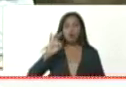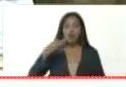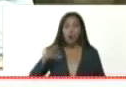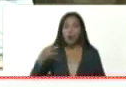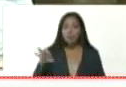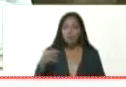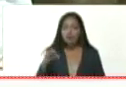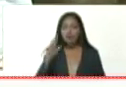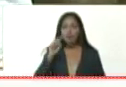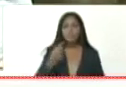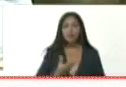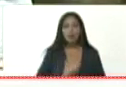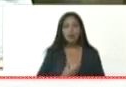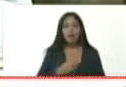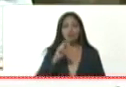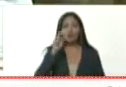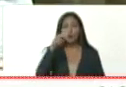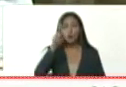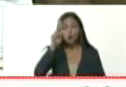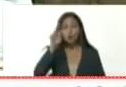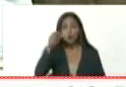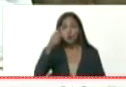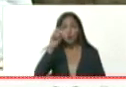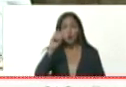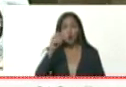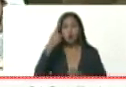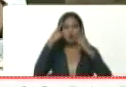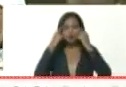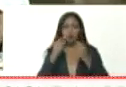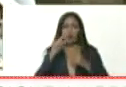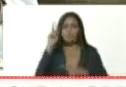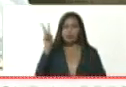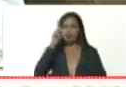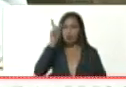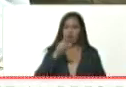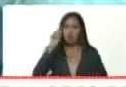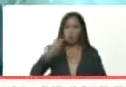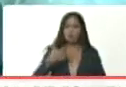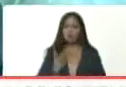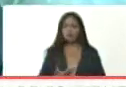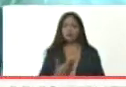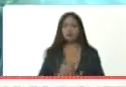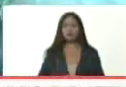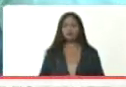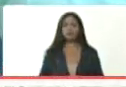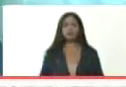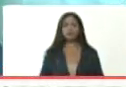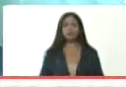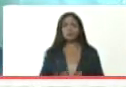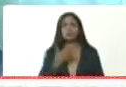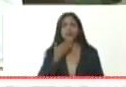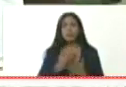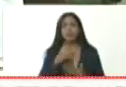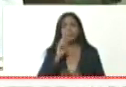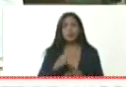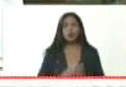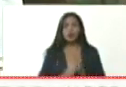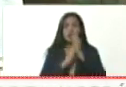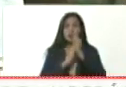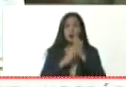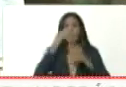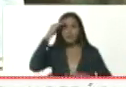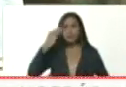a su alcalde hugo martínez este joven profesional venezolano agradezco a los líderes